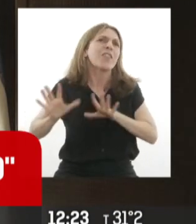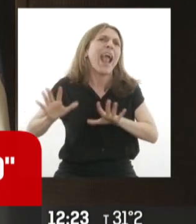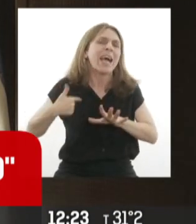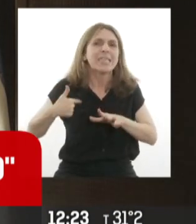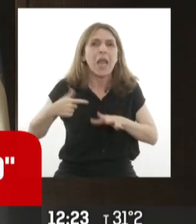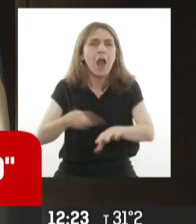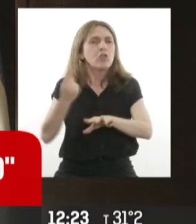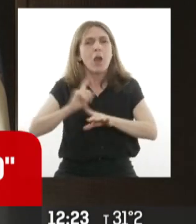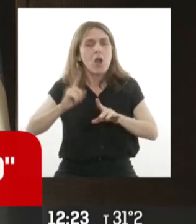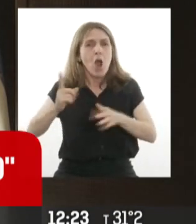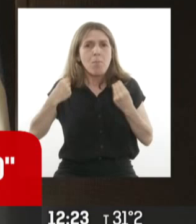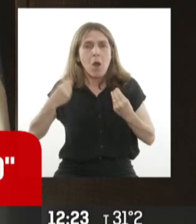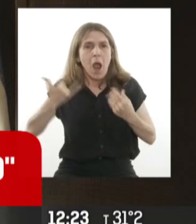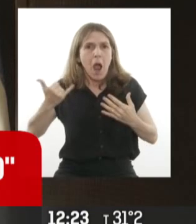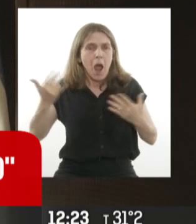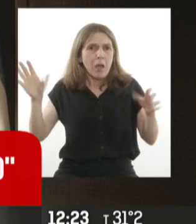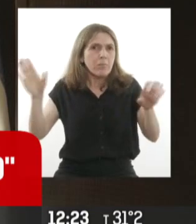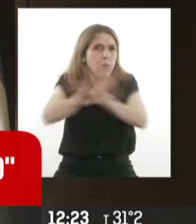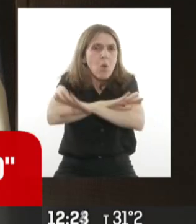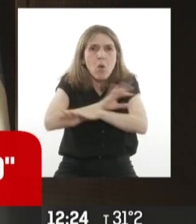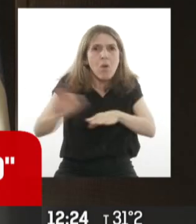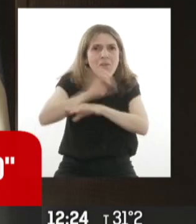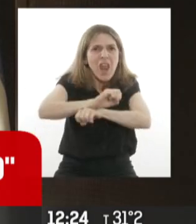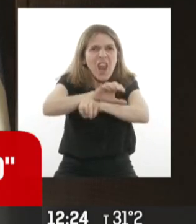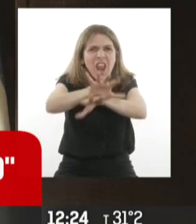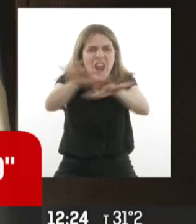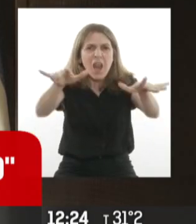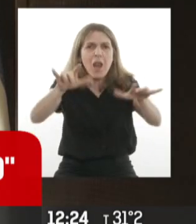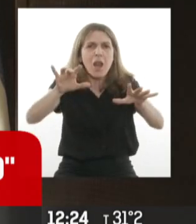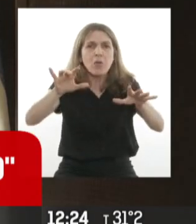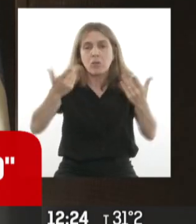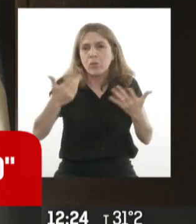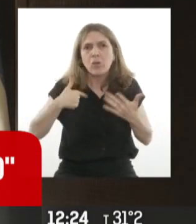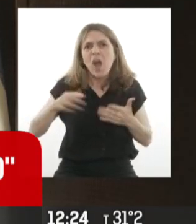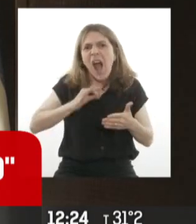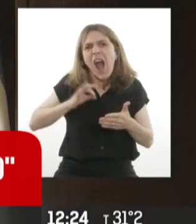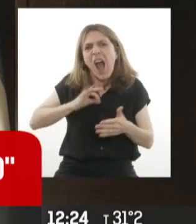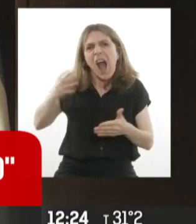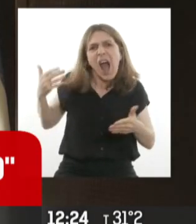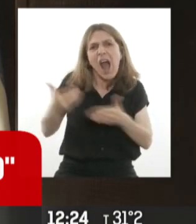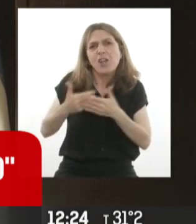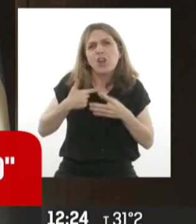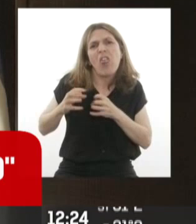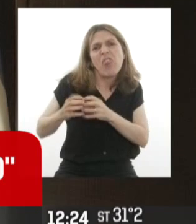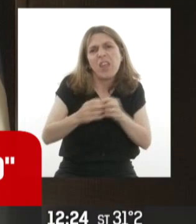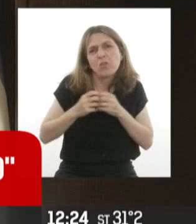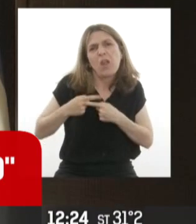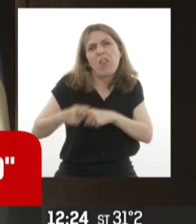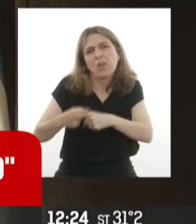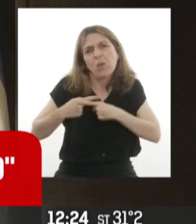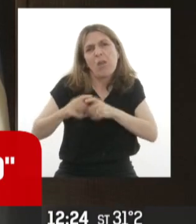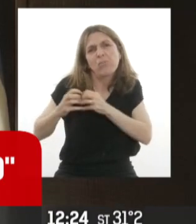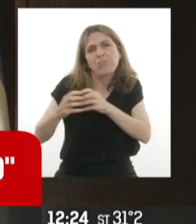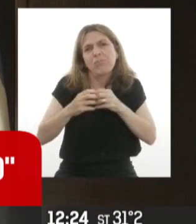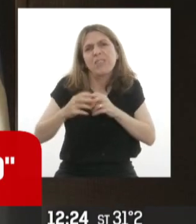delante, nos pasó por encima. Durante muchos años seguimos discutiendo a partir de la lógica de